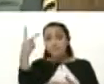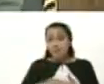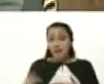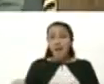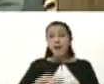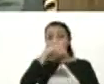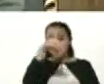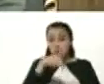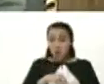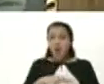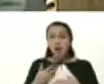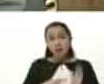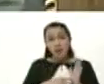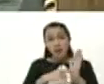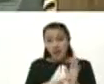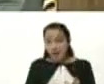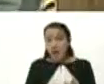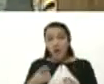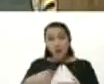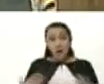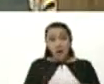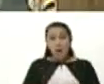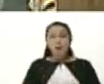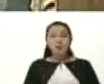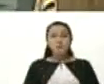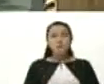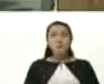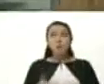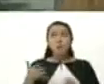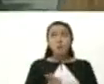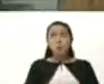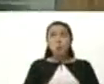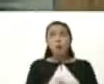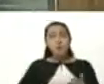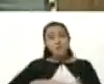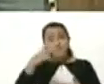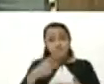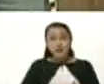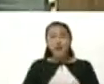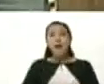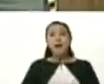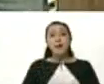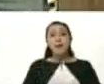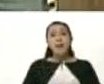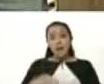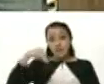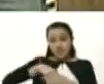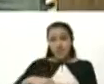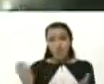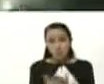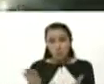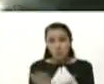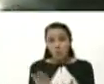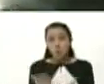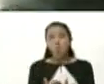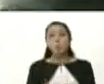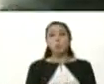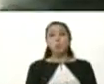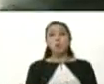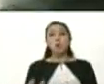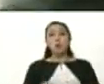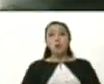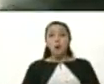dar a conocer, si es tan sencillo, se da a conocer en un plan de estudio y se le pone. Es